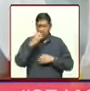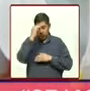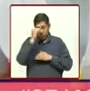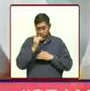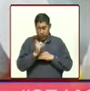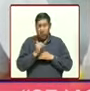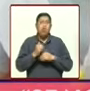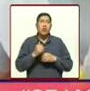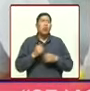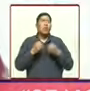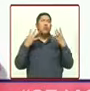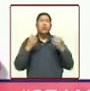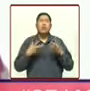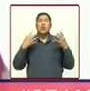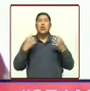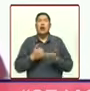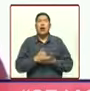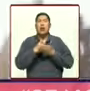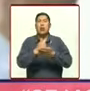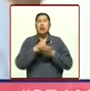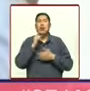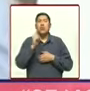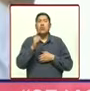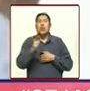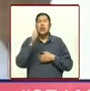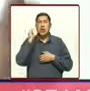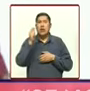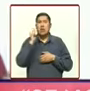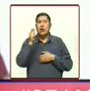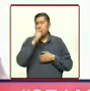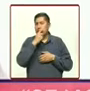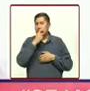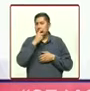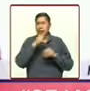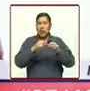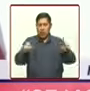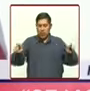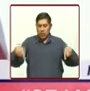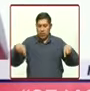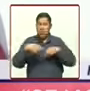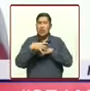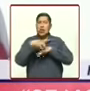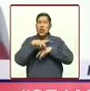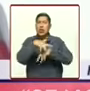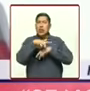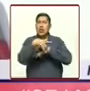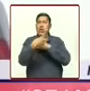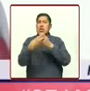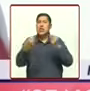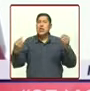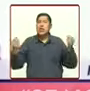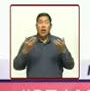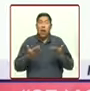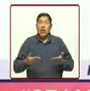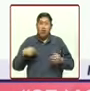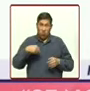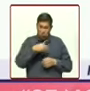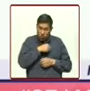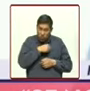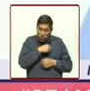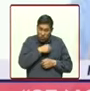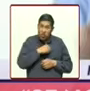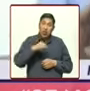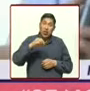incendios. Realmente necesitamos mucha ayuda. Usted es testigo, está en el territorio y realmente lo que estamos viviendo acá los chiquitanos es